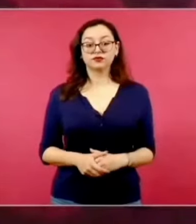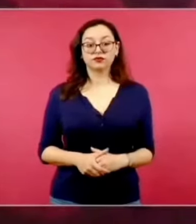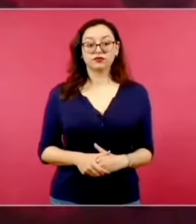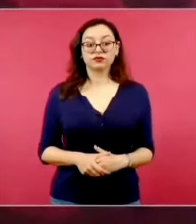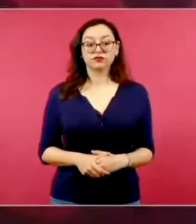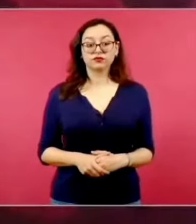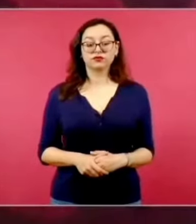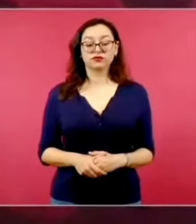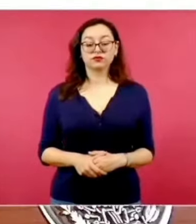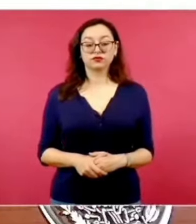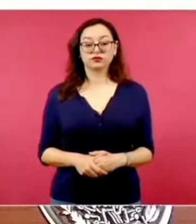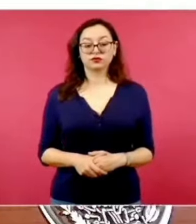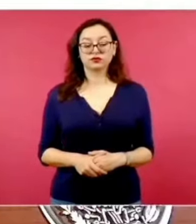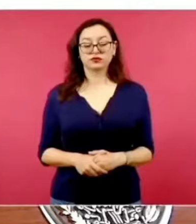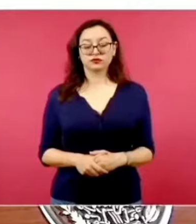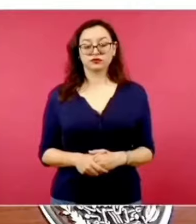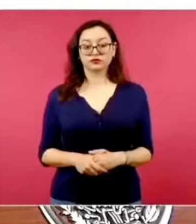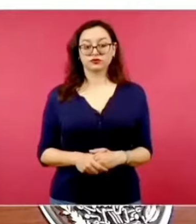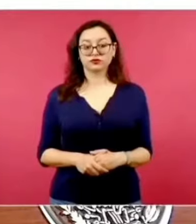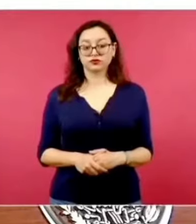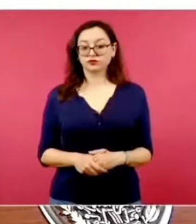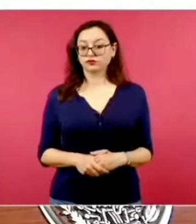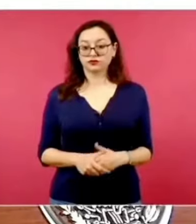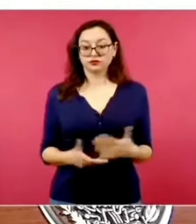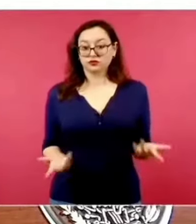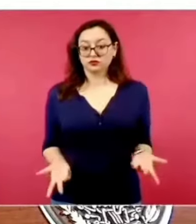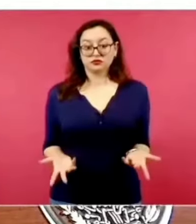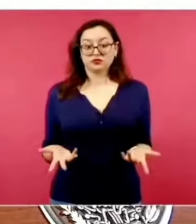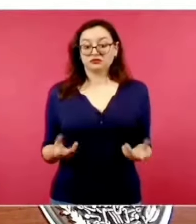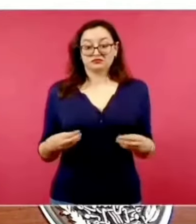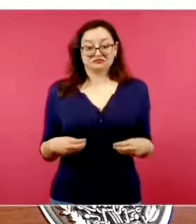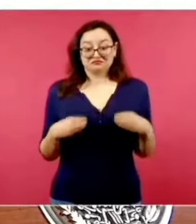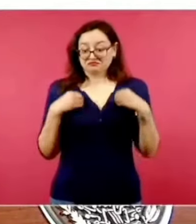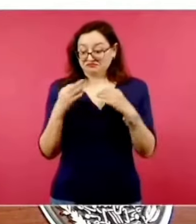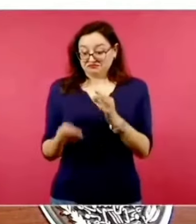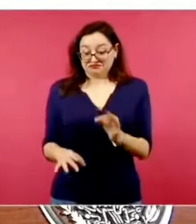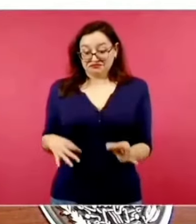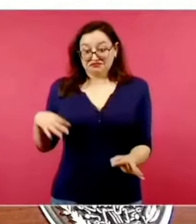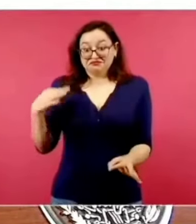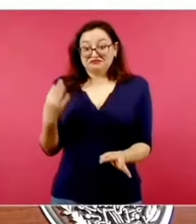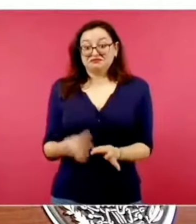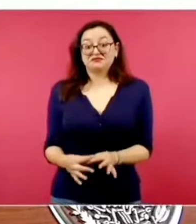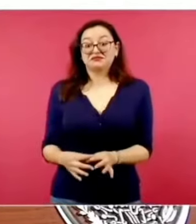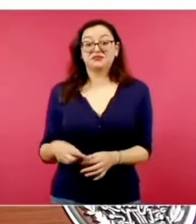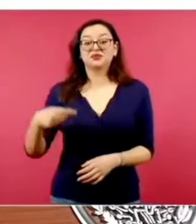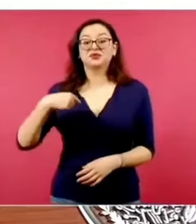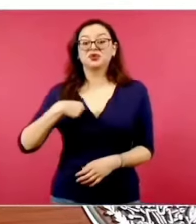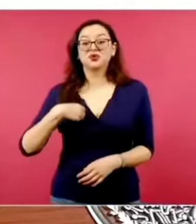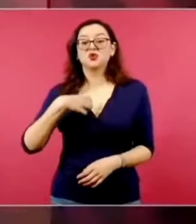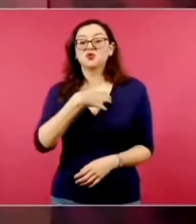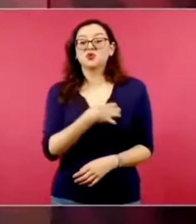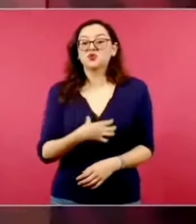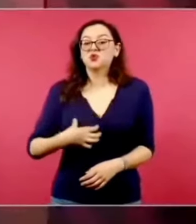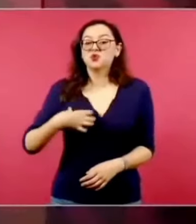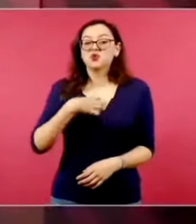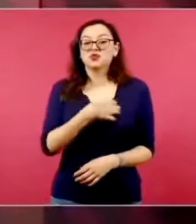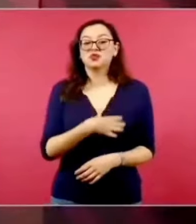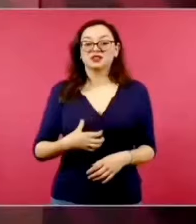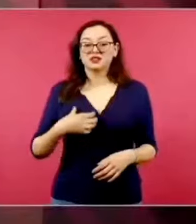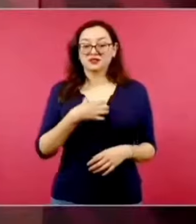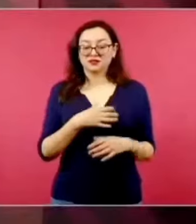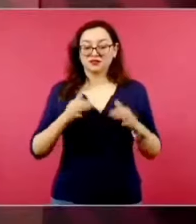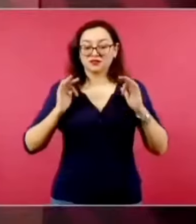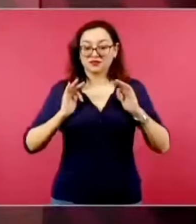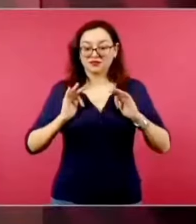este ya cierro un ciclo muy contento quieren ver la